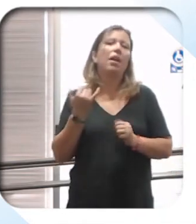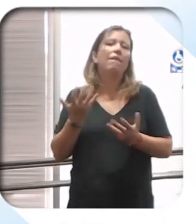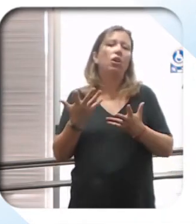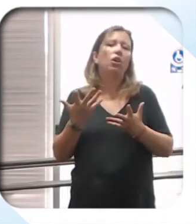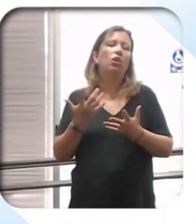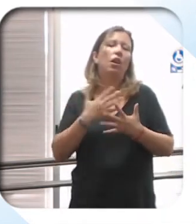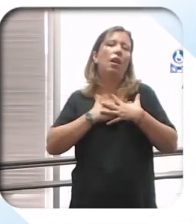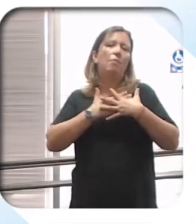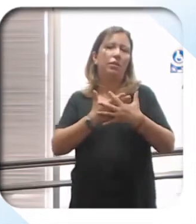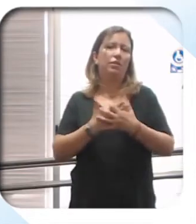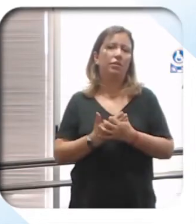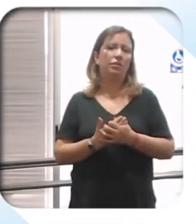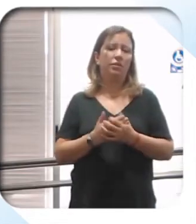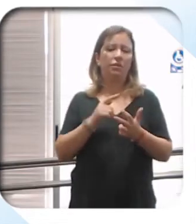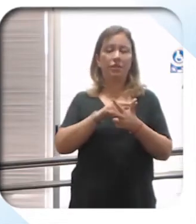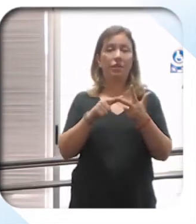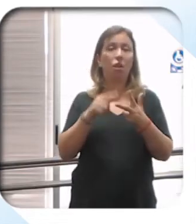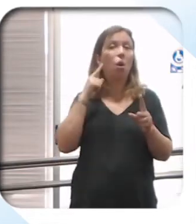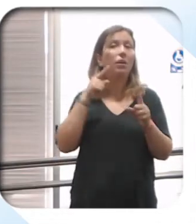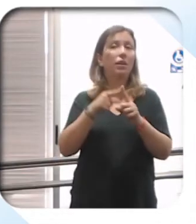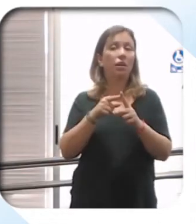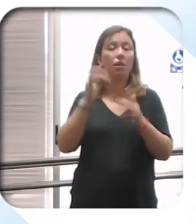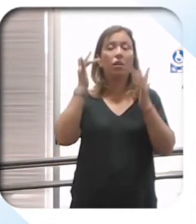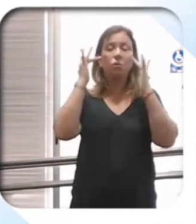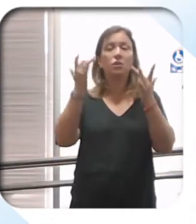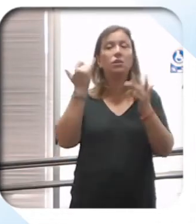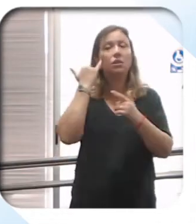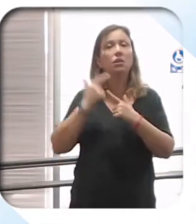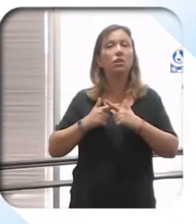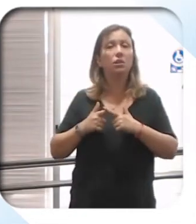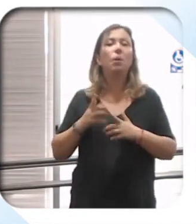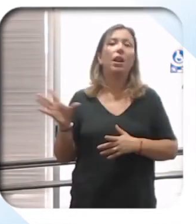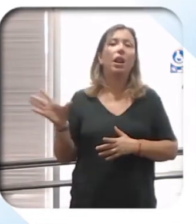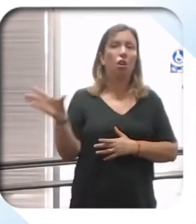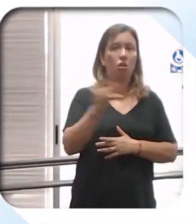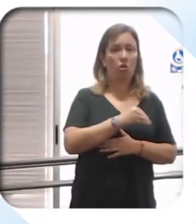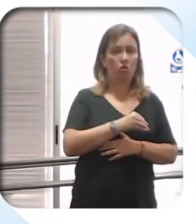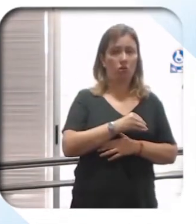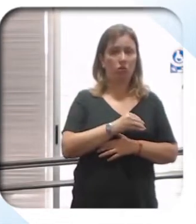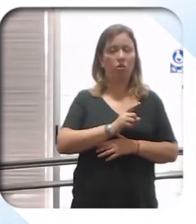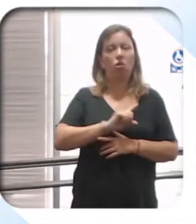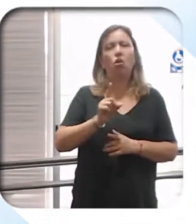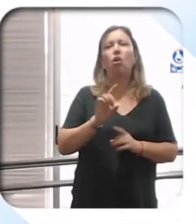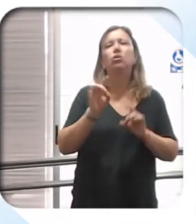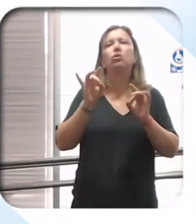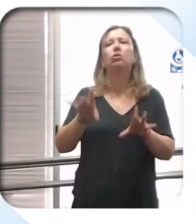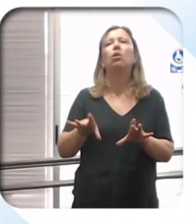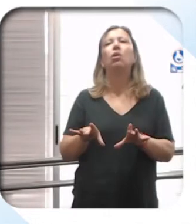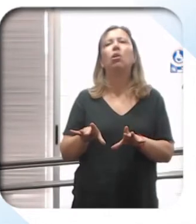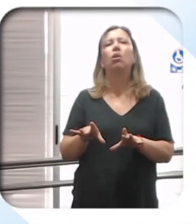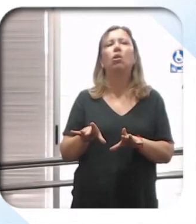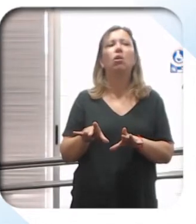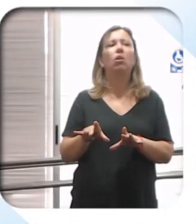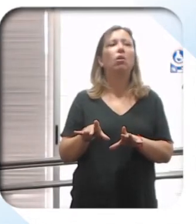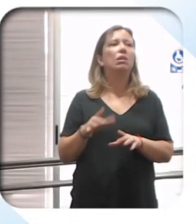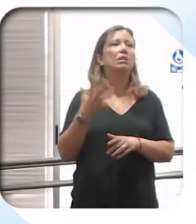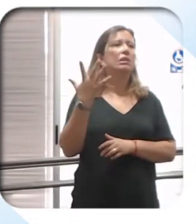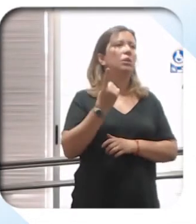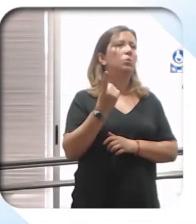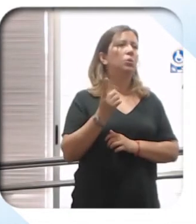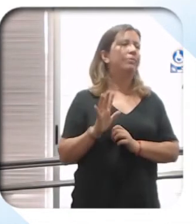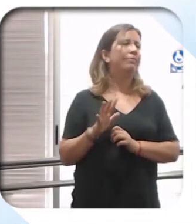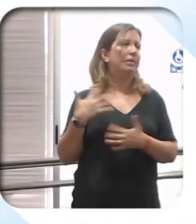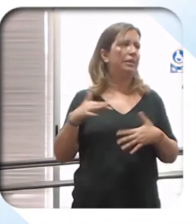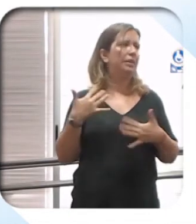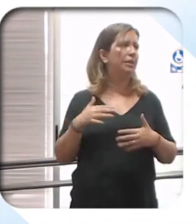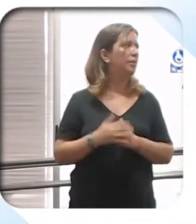afectividad. Tres grandes objetivos de la educación sexual para todos, y esto no es para, ¿sí? Ay, me quedan 5 minutos, bueno,